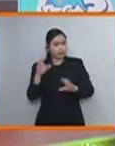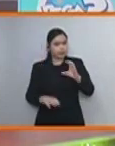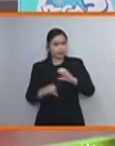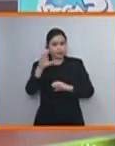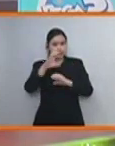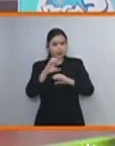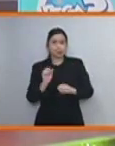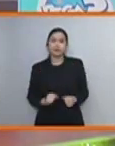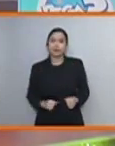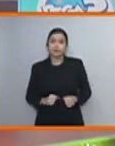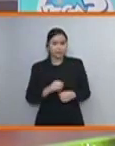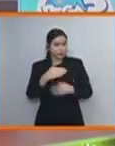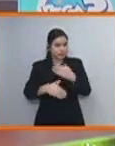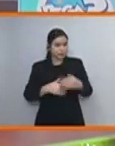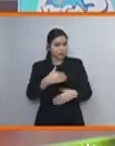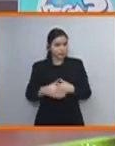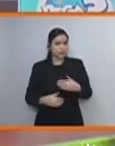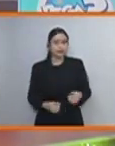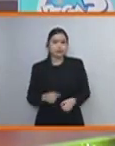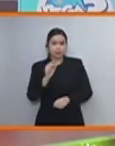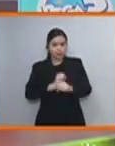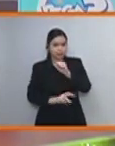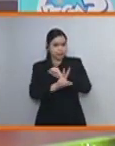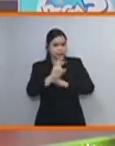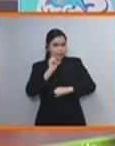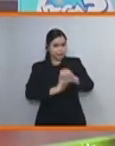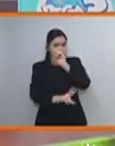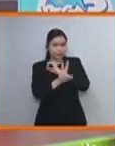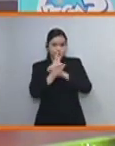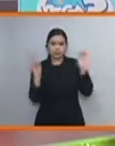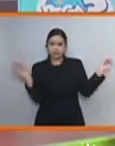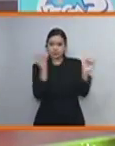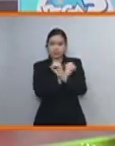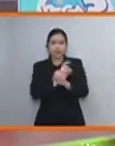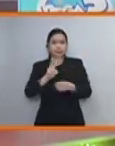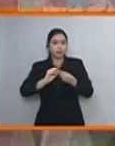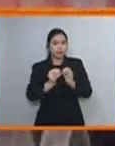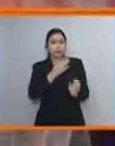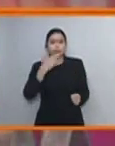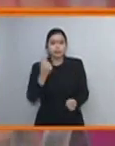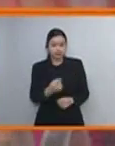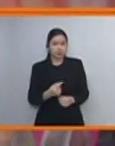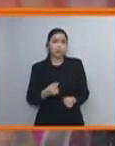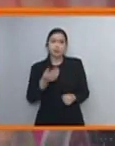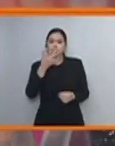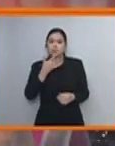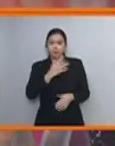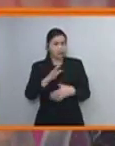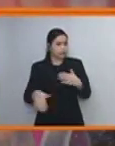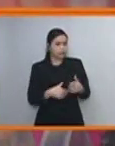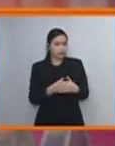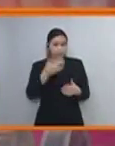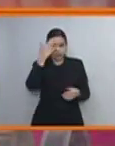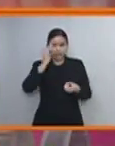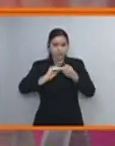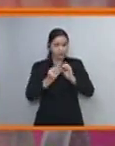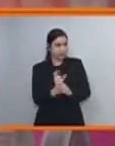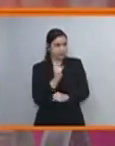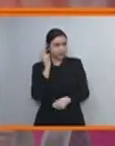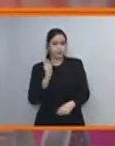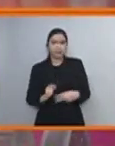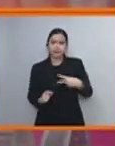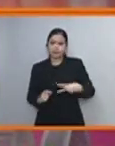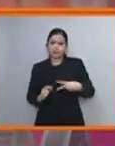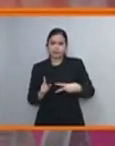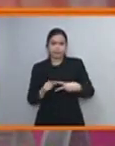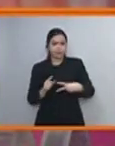doble. Continuamos con premiados y premiados mix, porque dos son mejor que uno. Así que les deseo mucha suerte, que conoceremos el primer número ganador, su primer